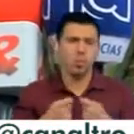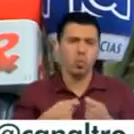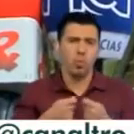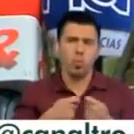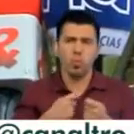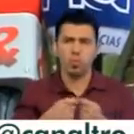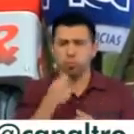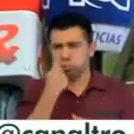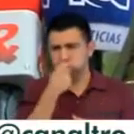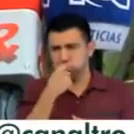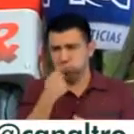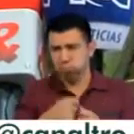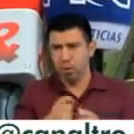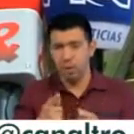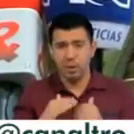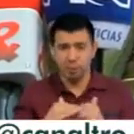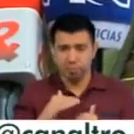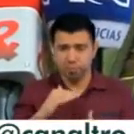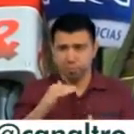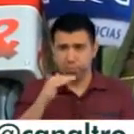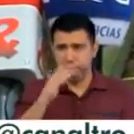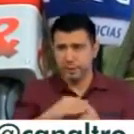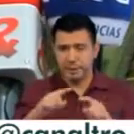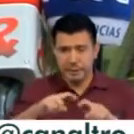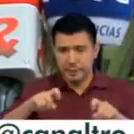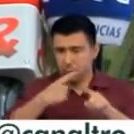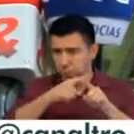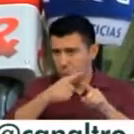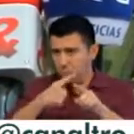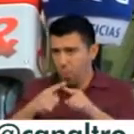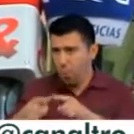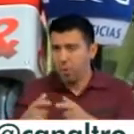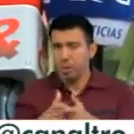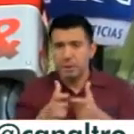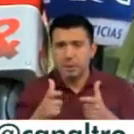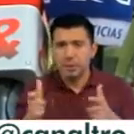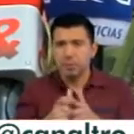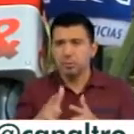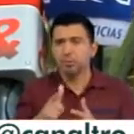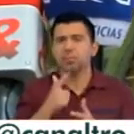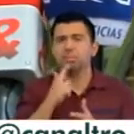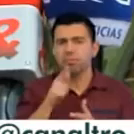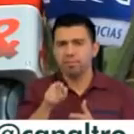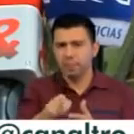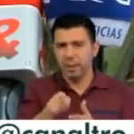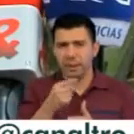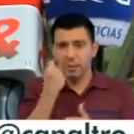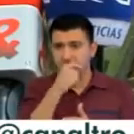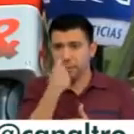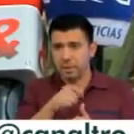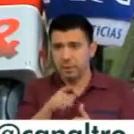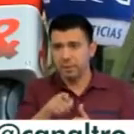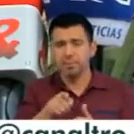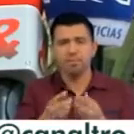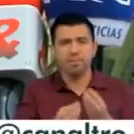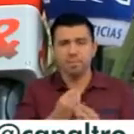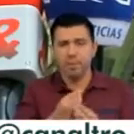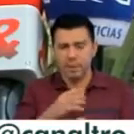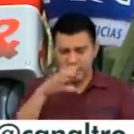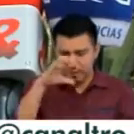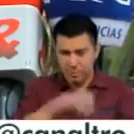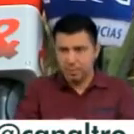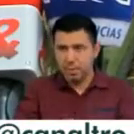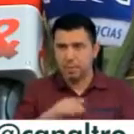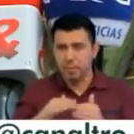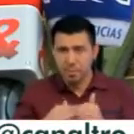La cantidad del alcaloide encontrado en esta ocasión es uno de esos elementos que tiene que hacer que la pena se incremente